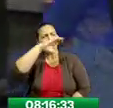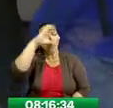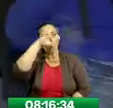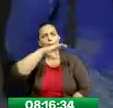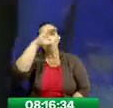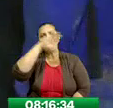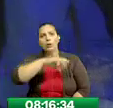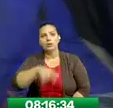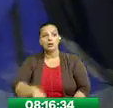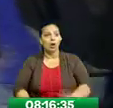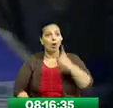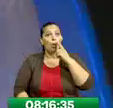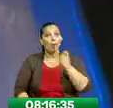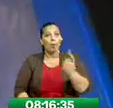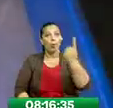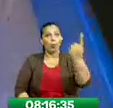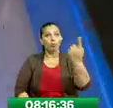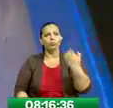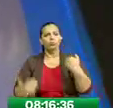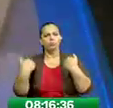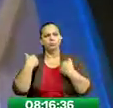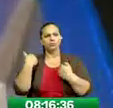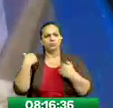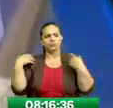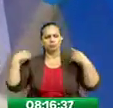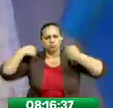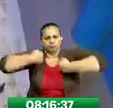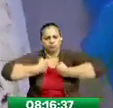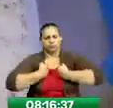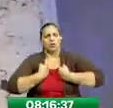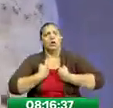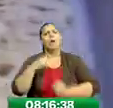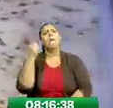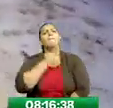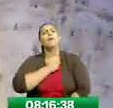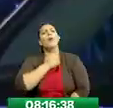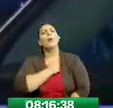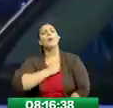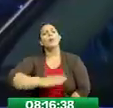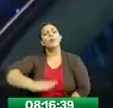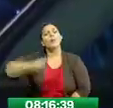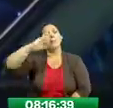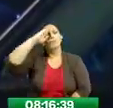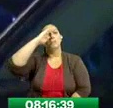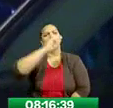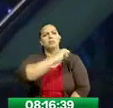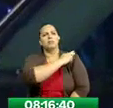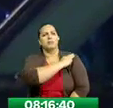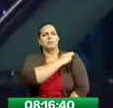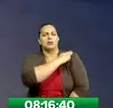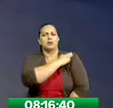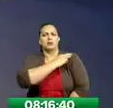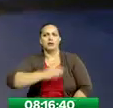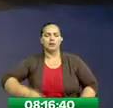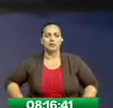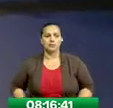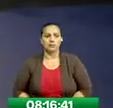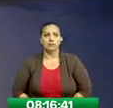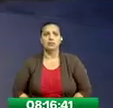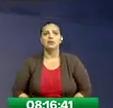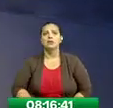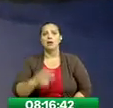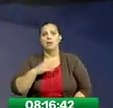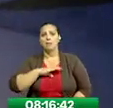una chaqueta militar los sujetos se lanzaron al mangle para escapar pero no lo lograron el